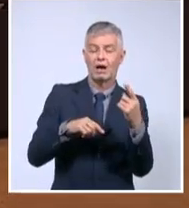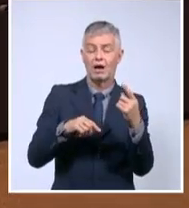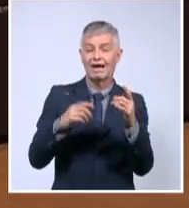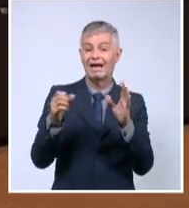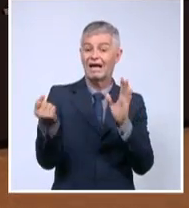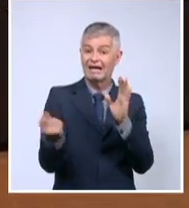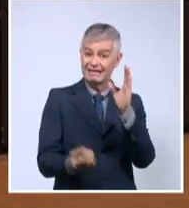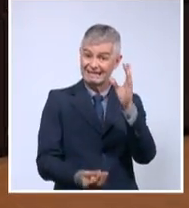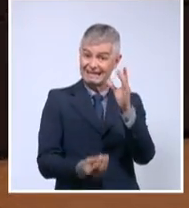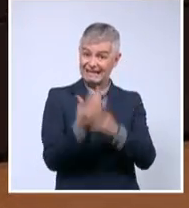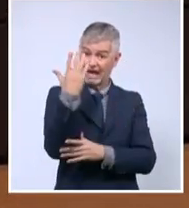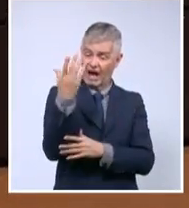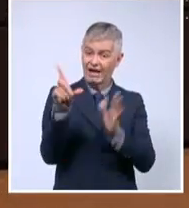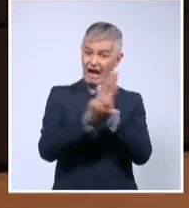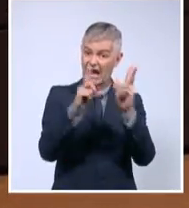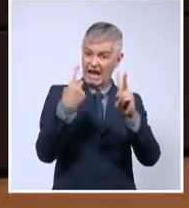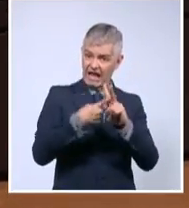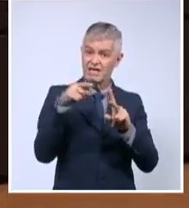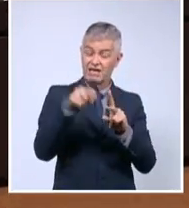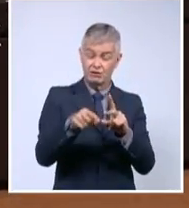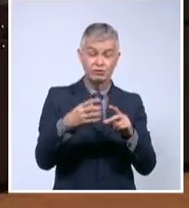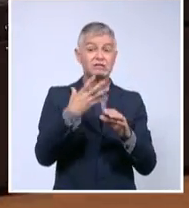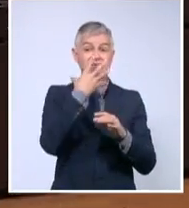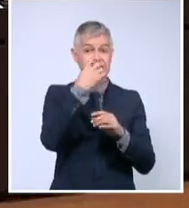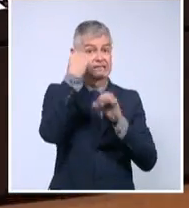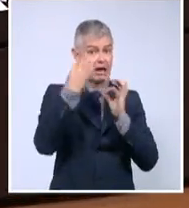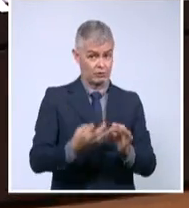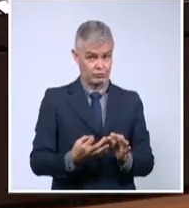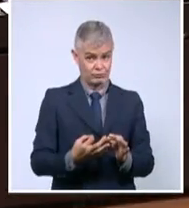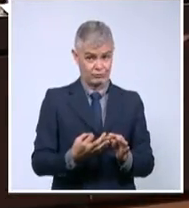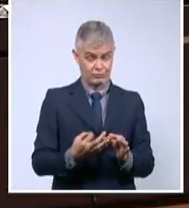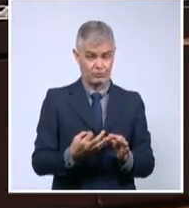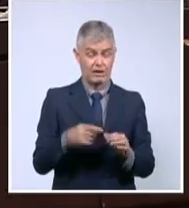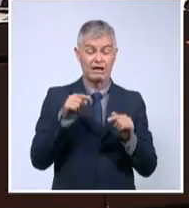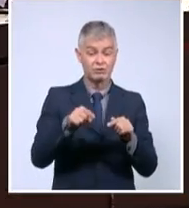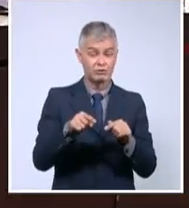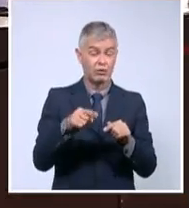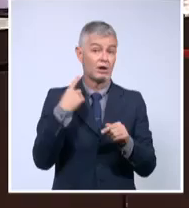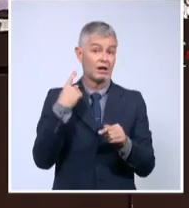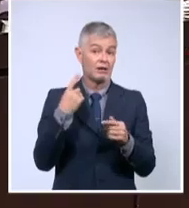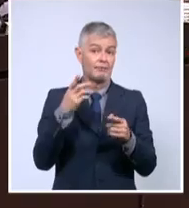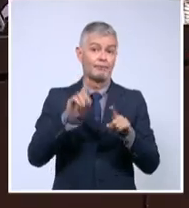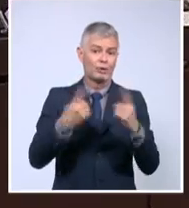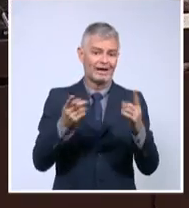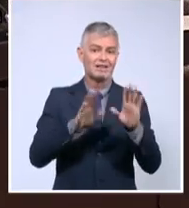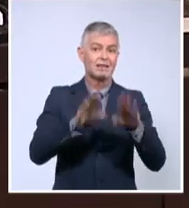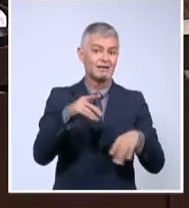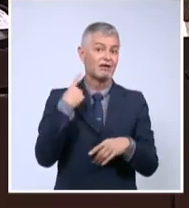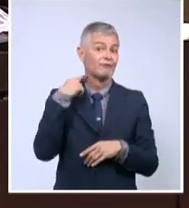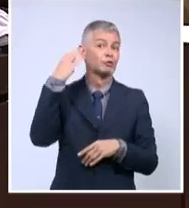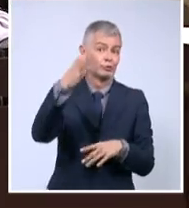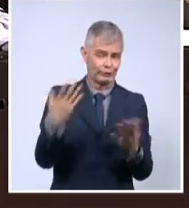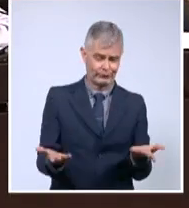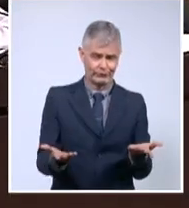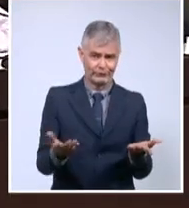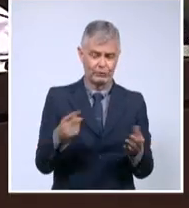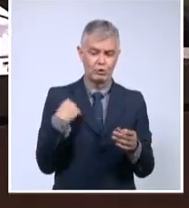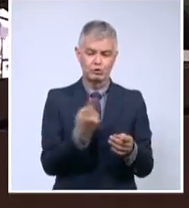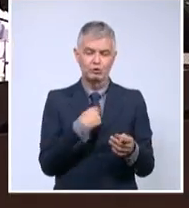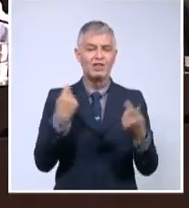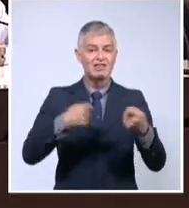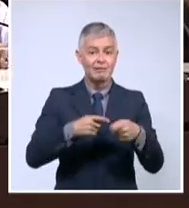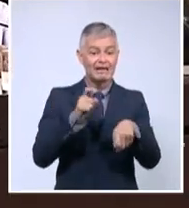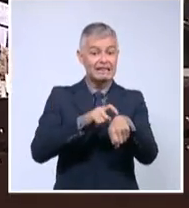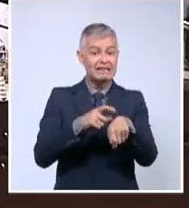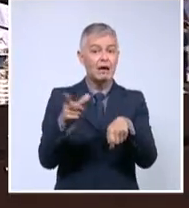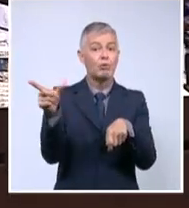serio, determinante en el destino de todos los ciudadanos. A nosotros corresponde hacerlo en el menor tiempo posible, pero